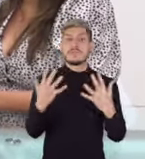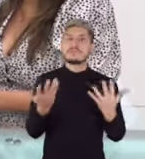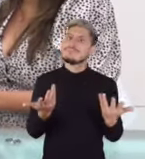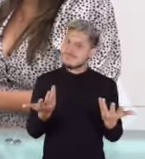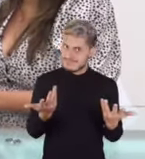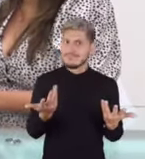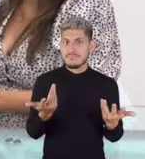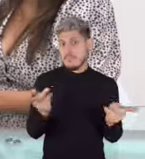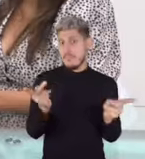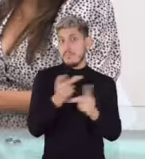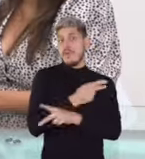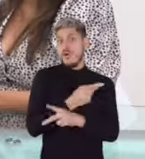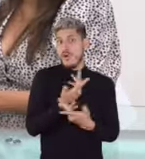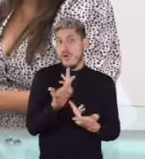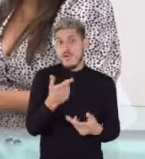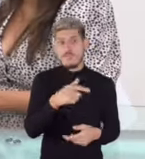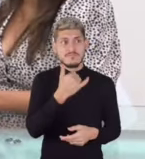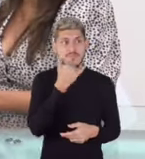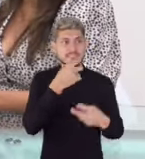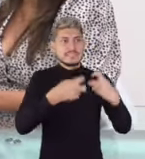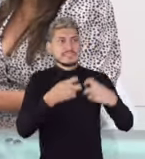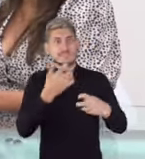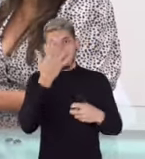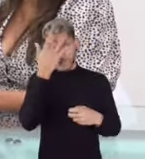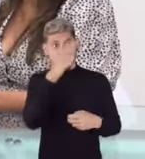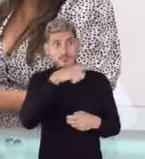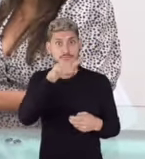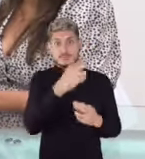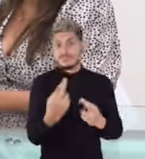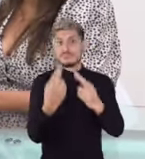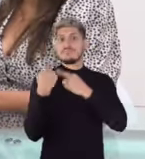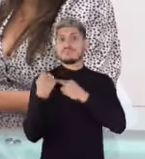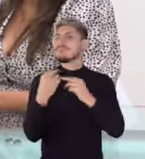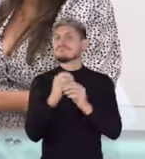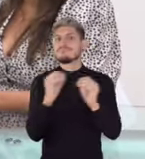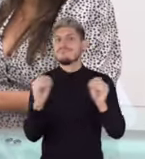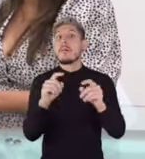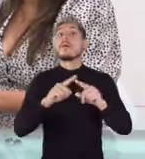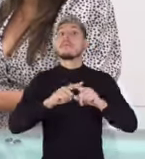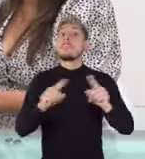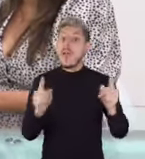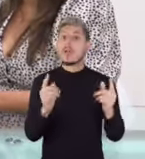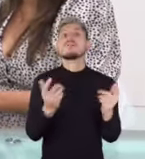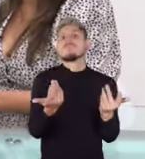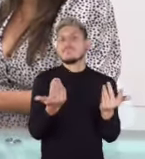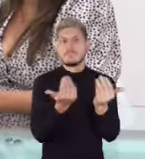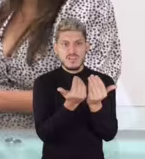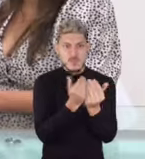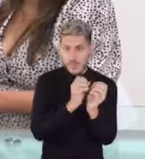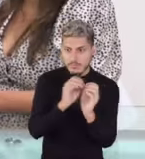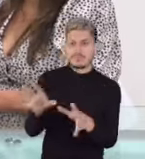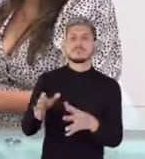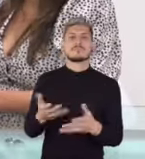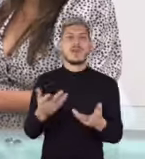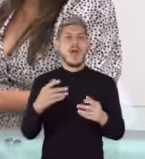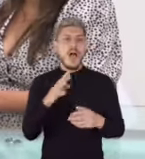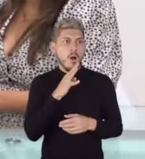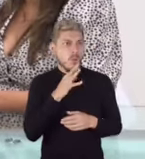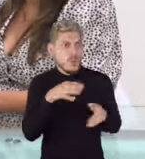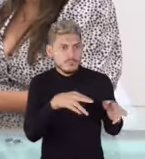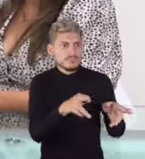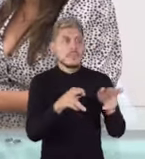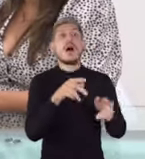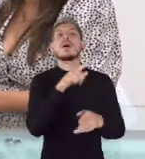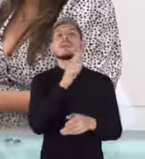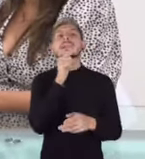aquí en las quebradas, porque nadie asume su responsabilidad. Pero para arrojar escombros, para arrojar aguas servidas, todo tiene competencia